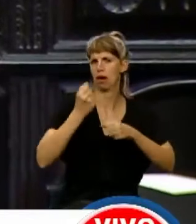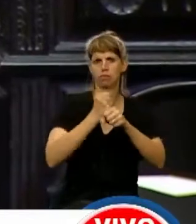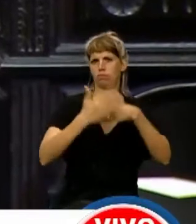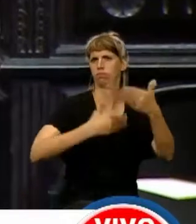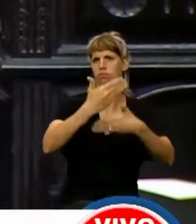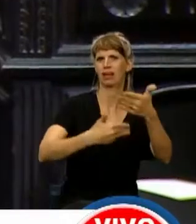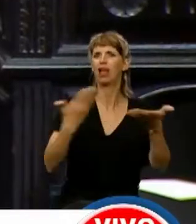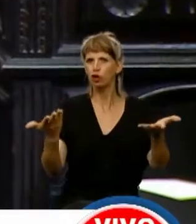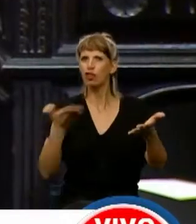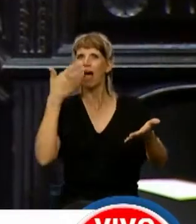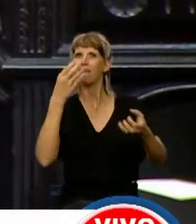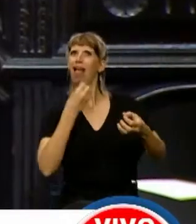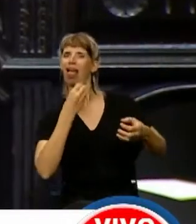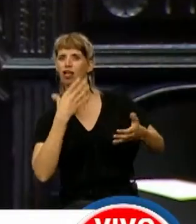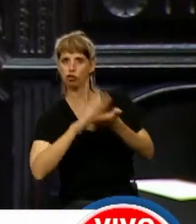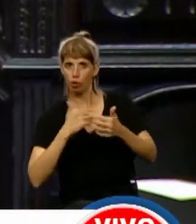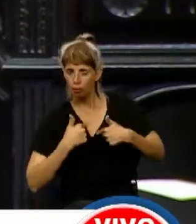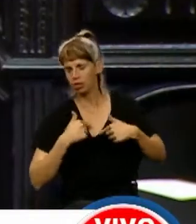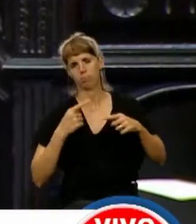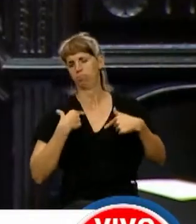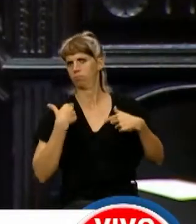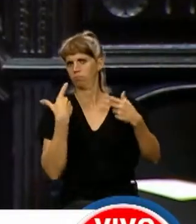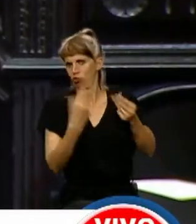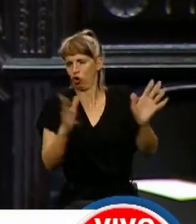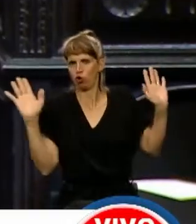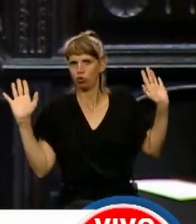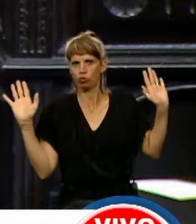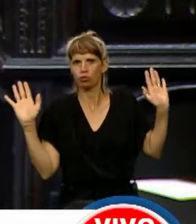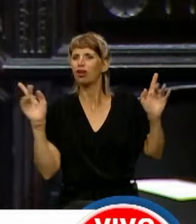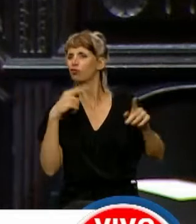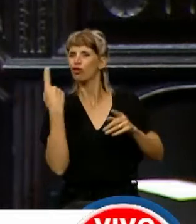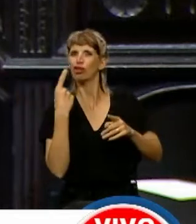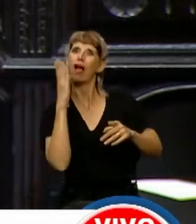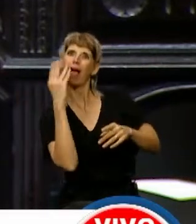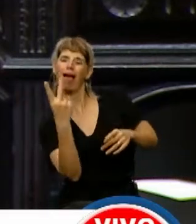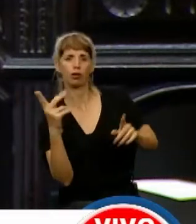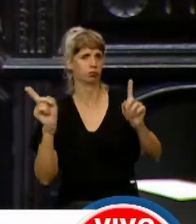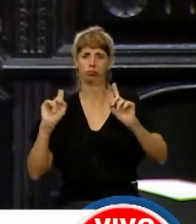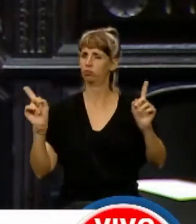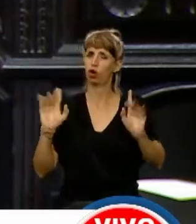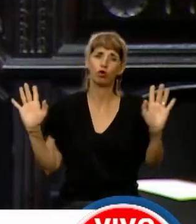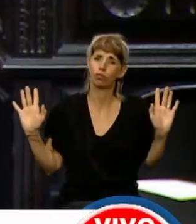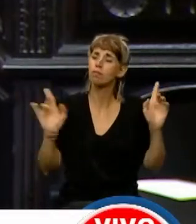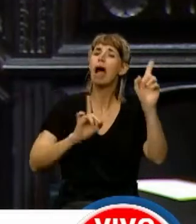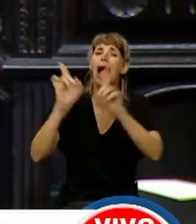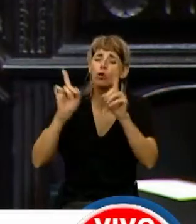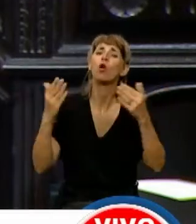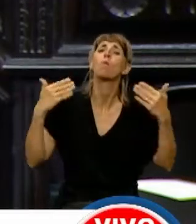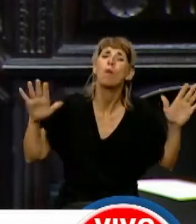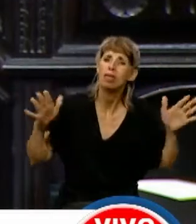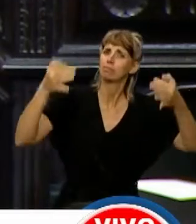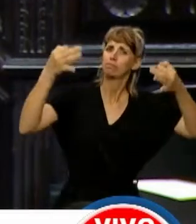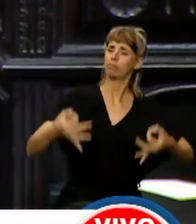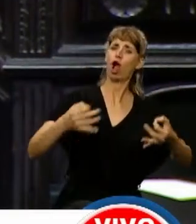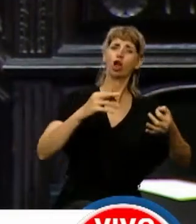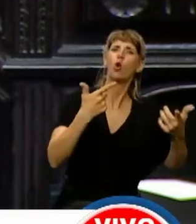no admito las descalificaciones. ¿Y sabe qué, presidente? Nosotros no tenemos doble moral. Algunos no tendrán moral, pero